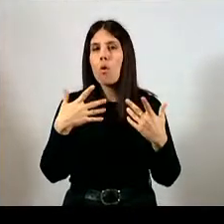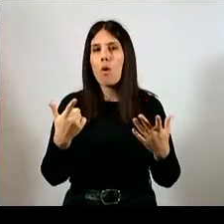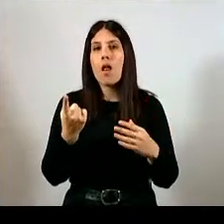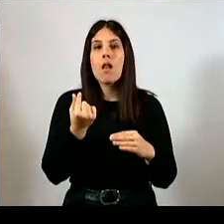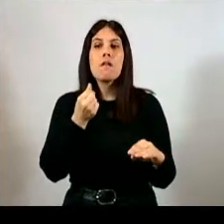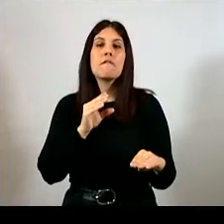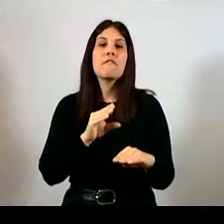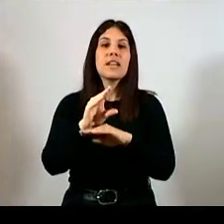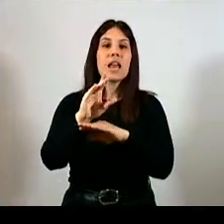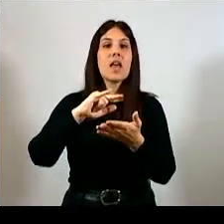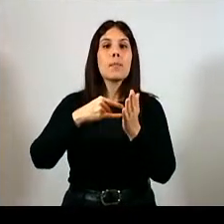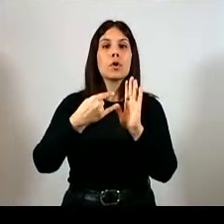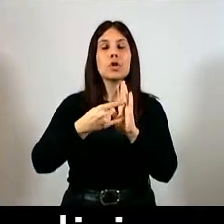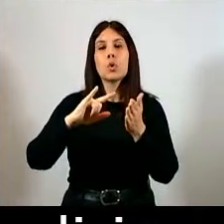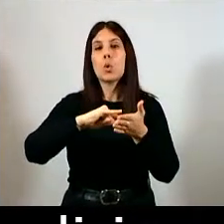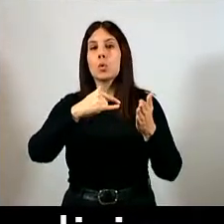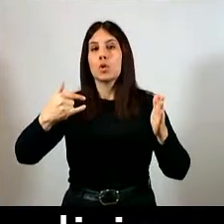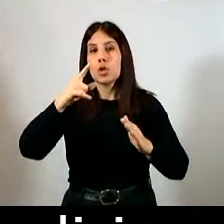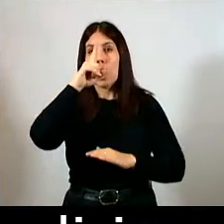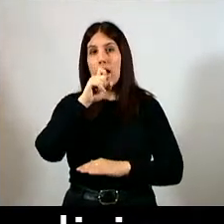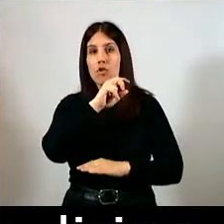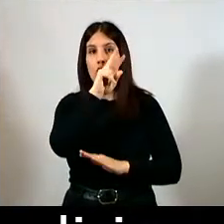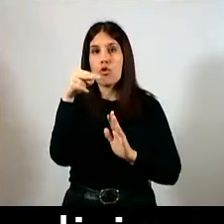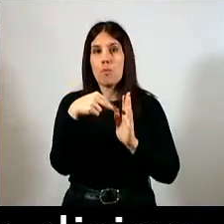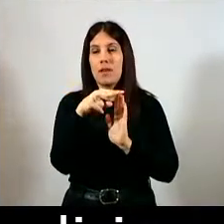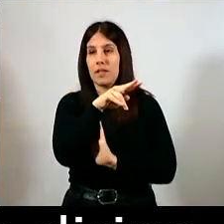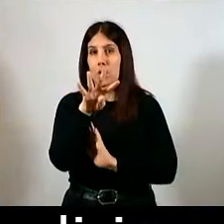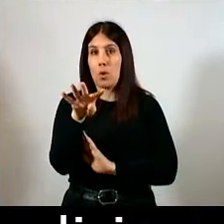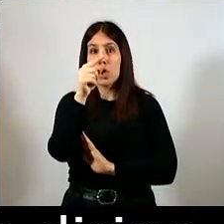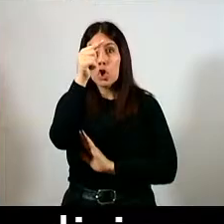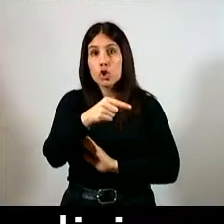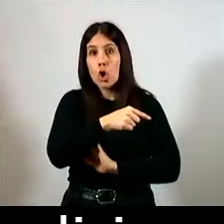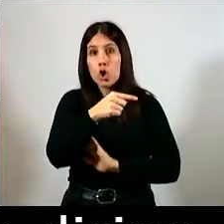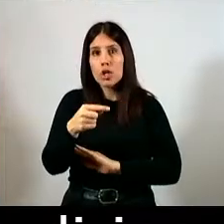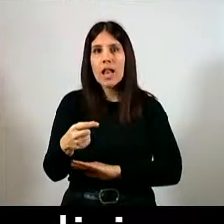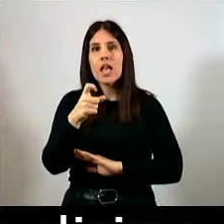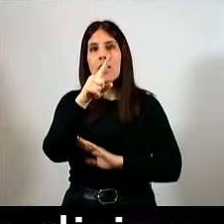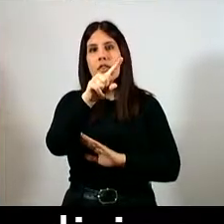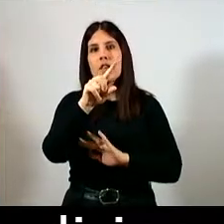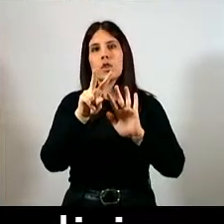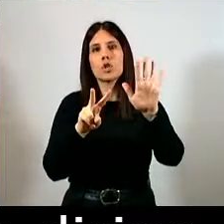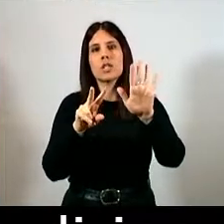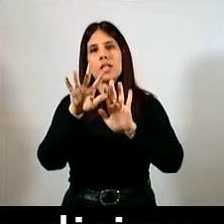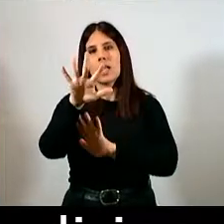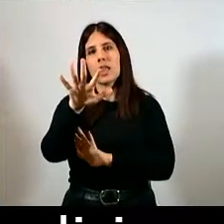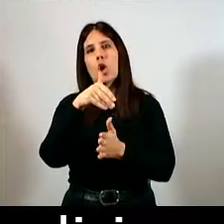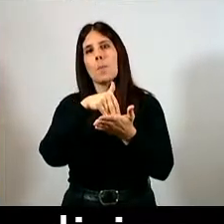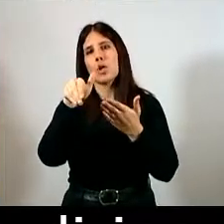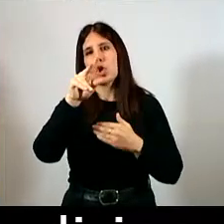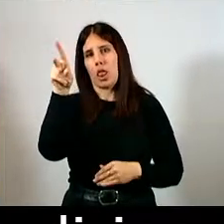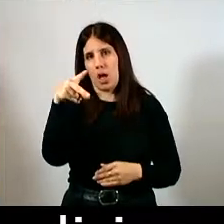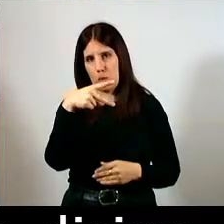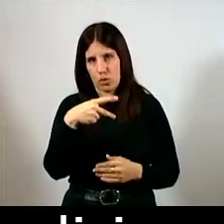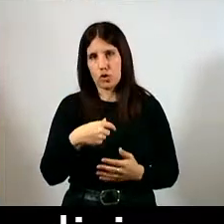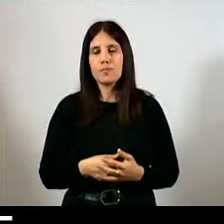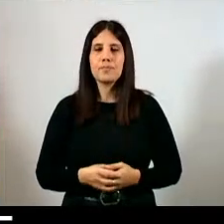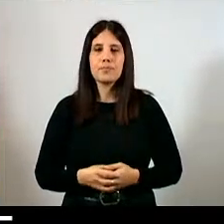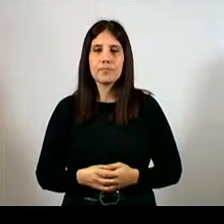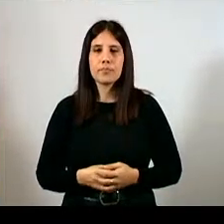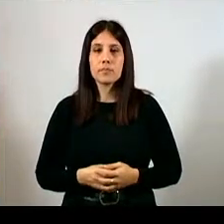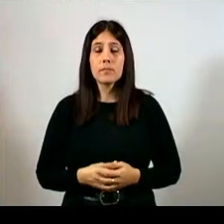nuevas tecnologías durante el 2024 por un importe de 175 millones de euros. Con respecto